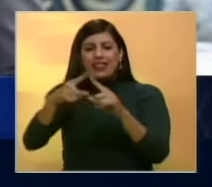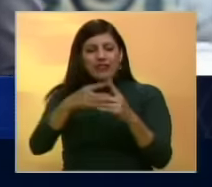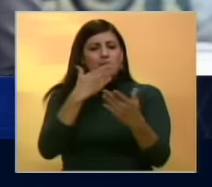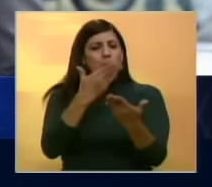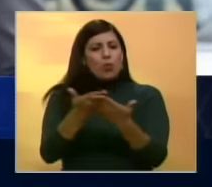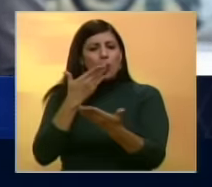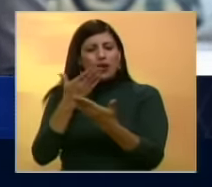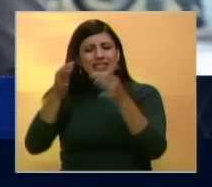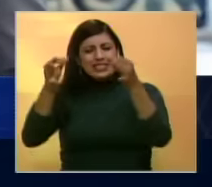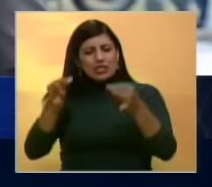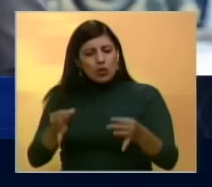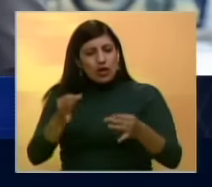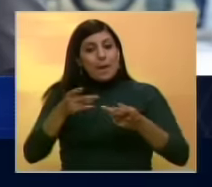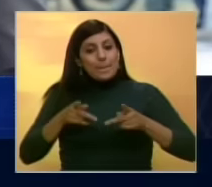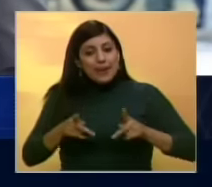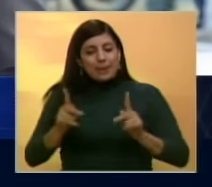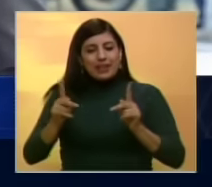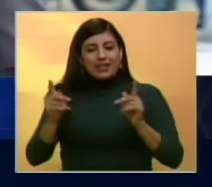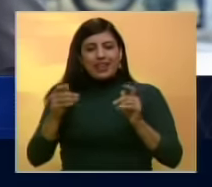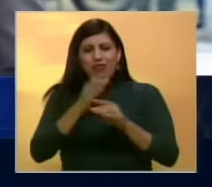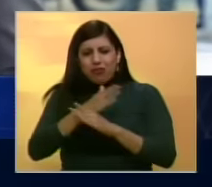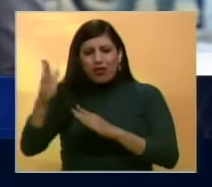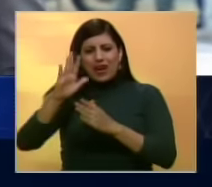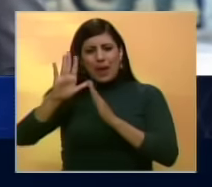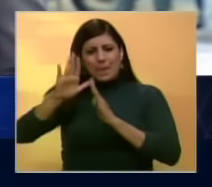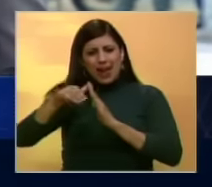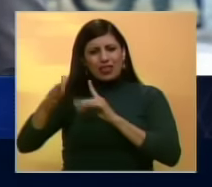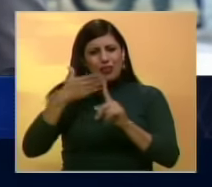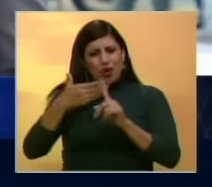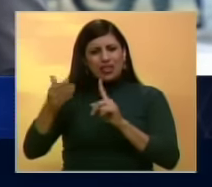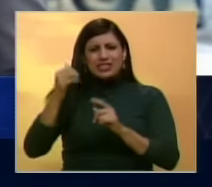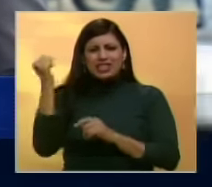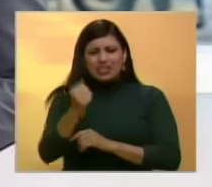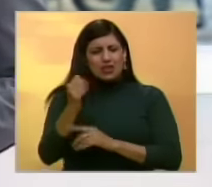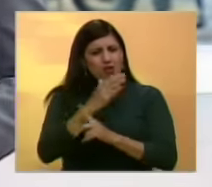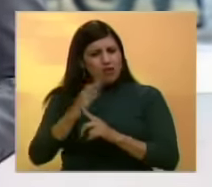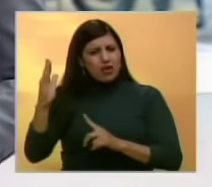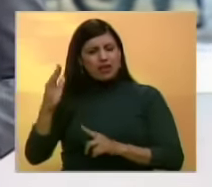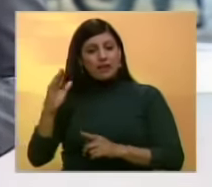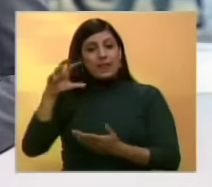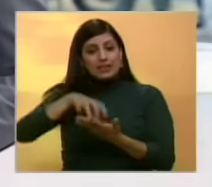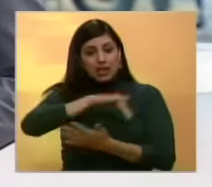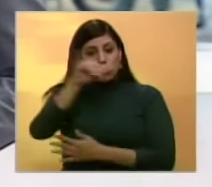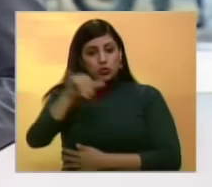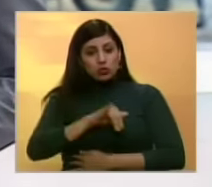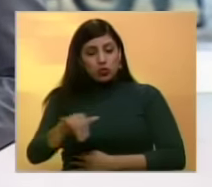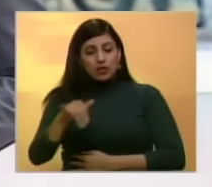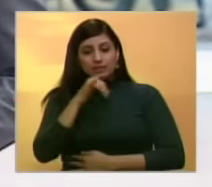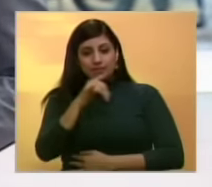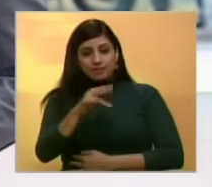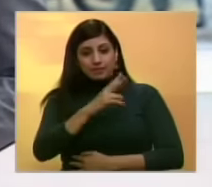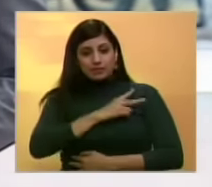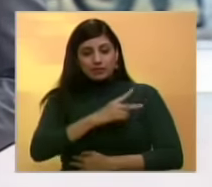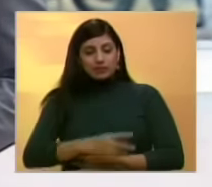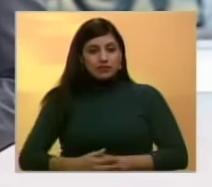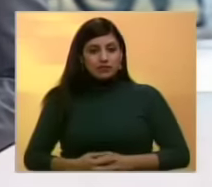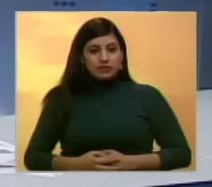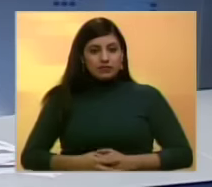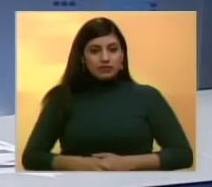en materia de seguridad que permitan reducir los índices de violencia y criminalidad en el estado zulia José ardon naava noticiero